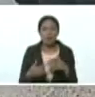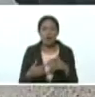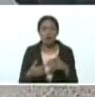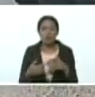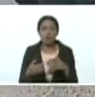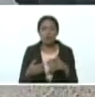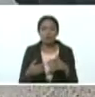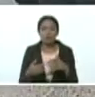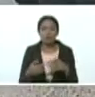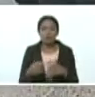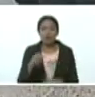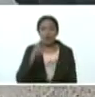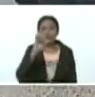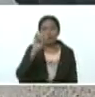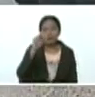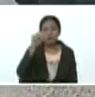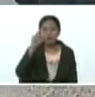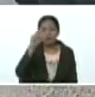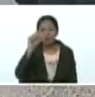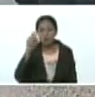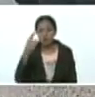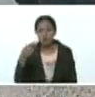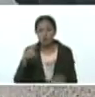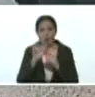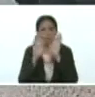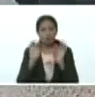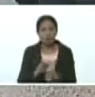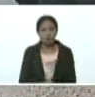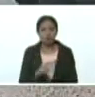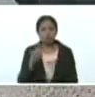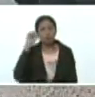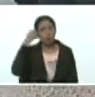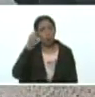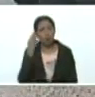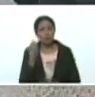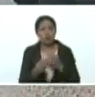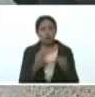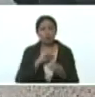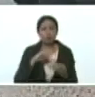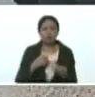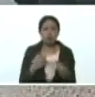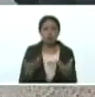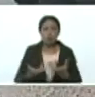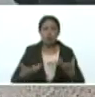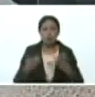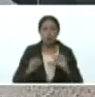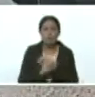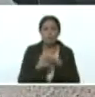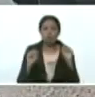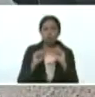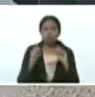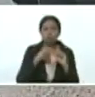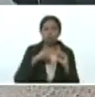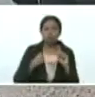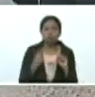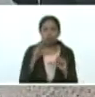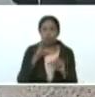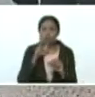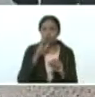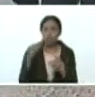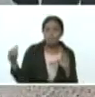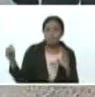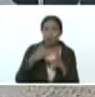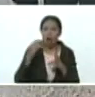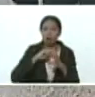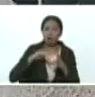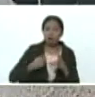su diálisis. ¿Ustedes se acuerdan cómo nos quemaron y nos explotaron con una bomba terrorista, un ataque